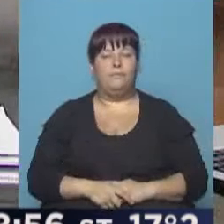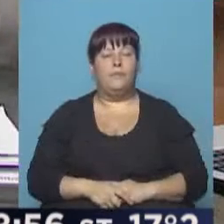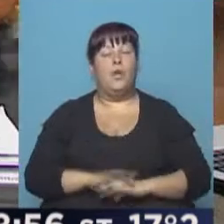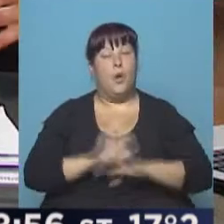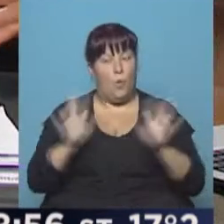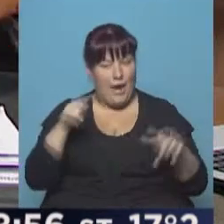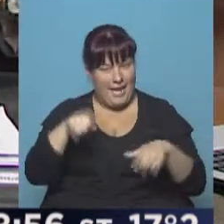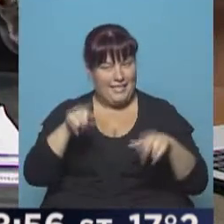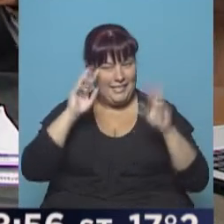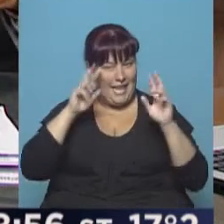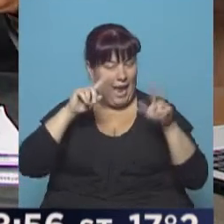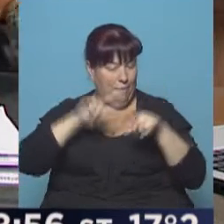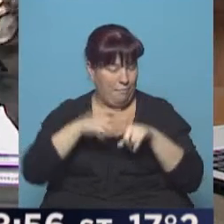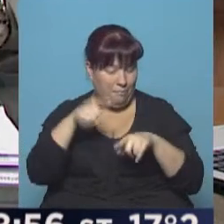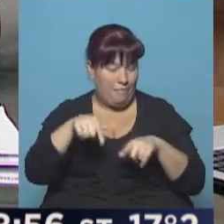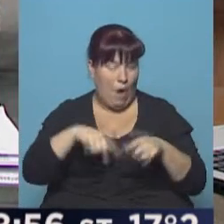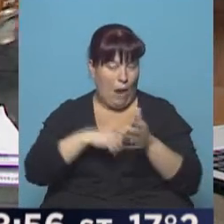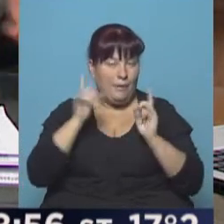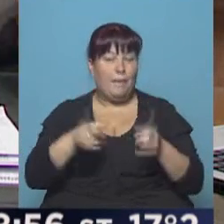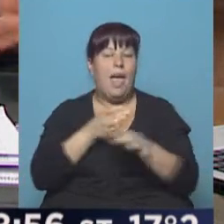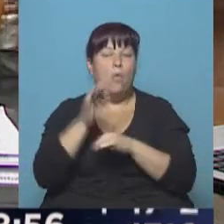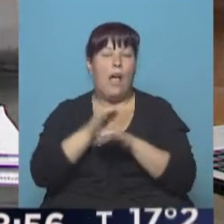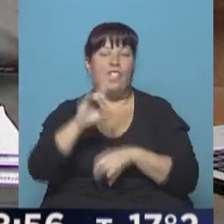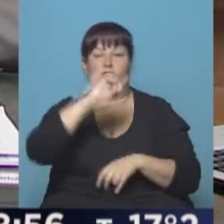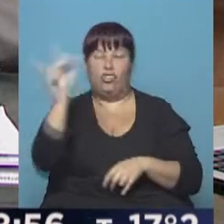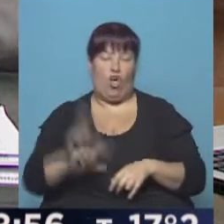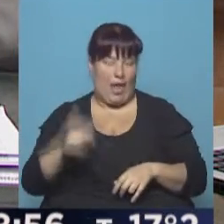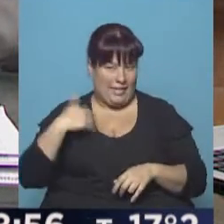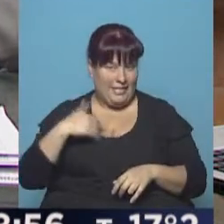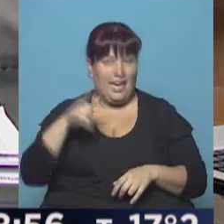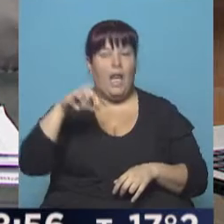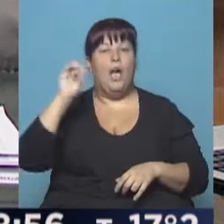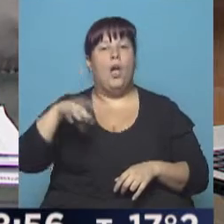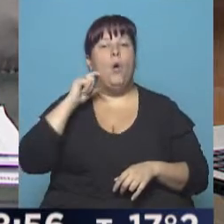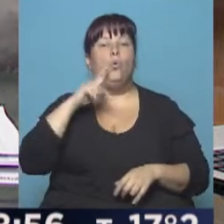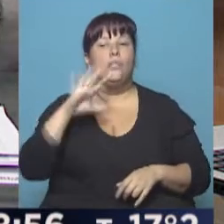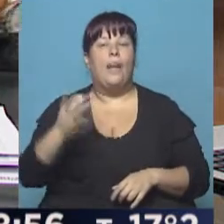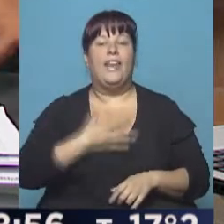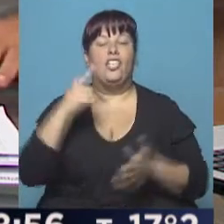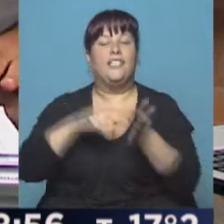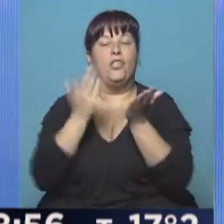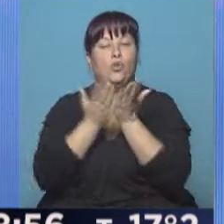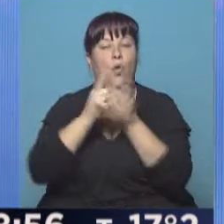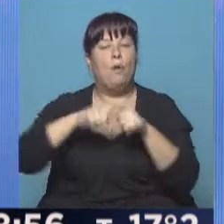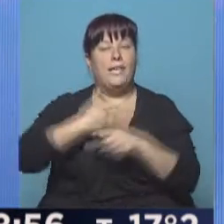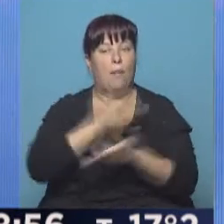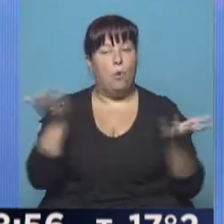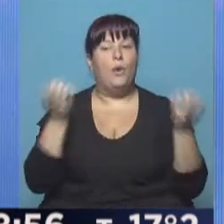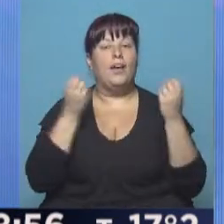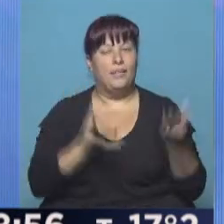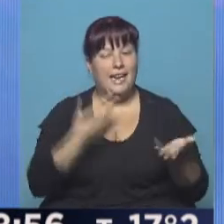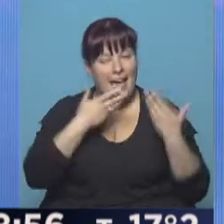bueno esta medida en la ciudad buenos aires pero también vamos a estar analizando la educación en la república argentina está ajustado y ahí es director del centro de estudios de políticas públicas gustavo